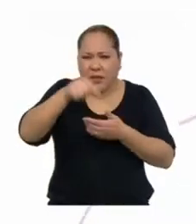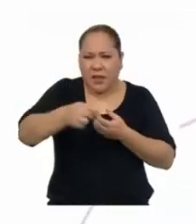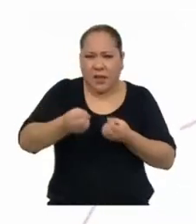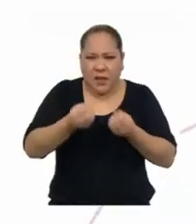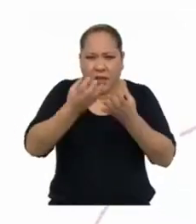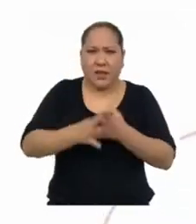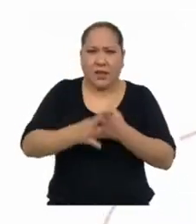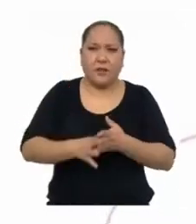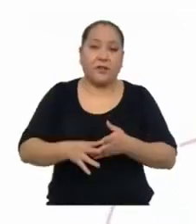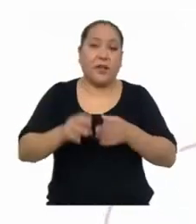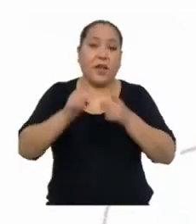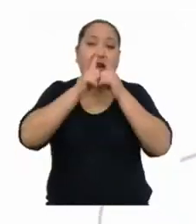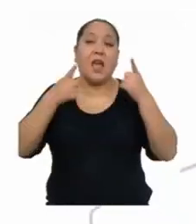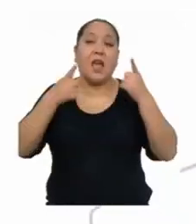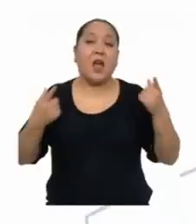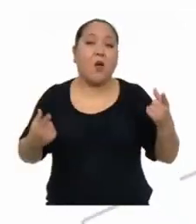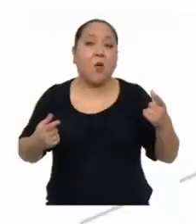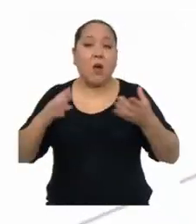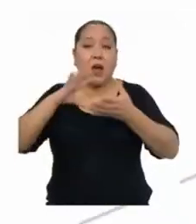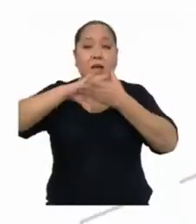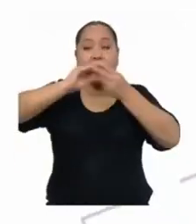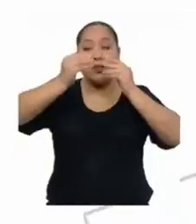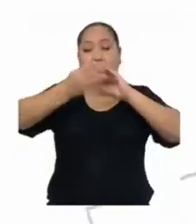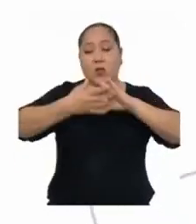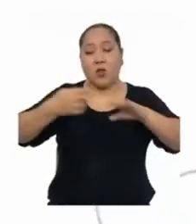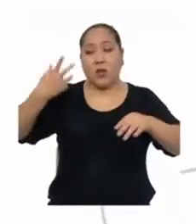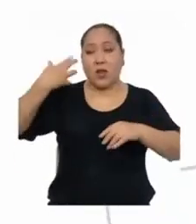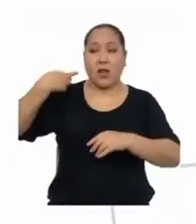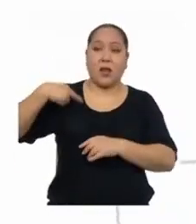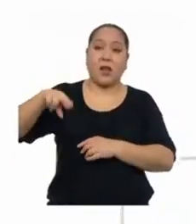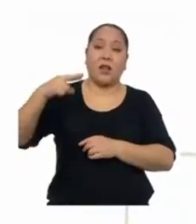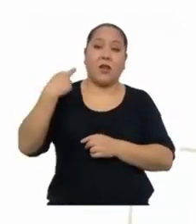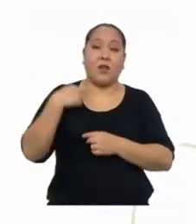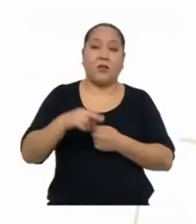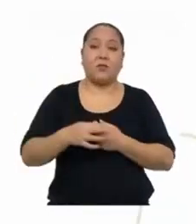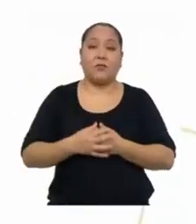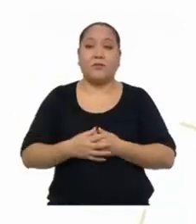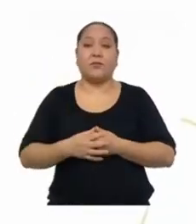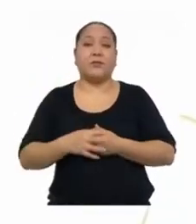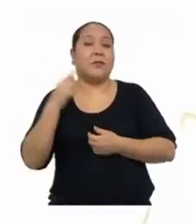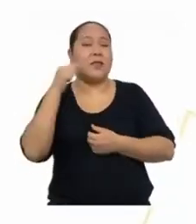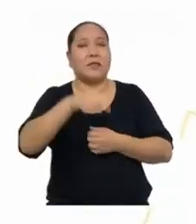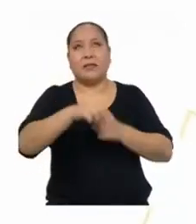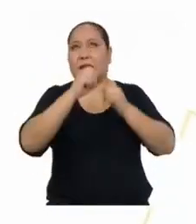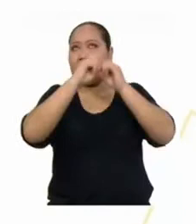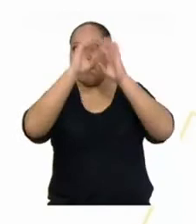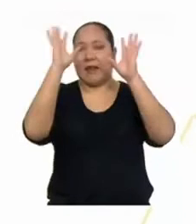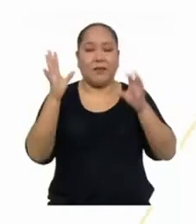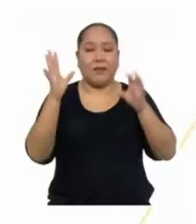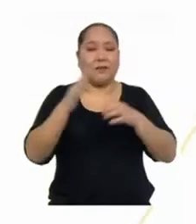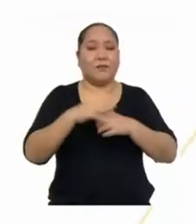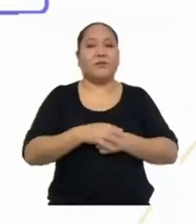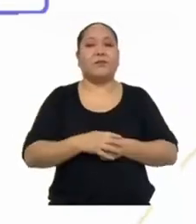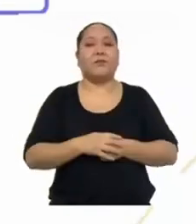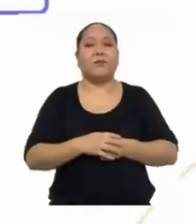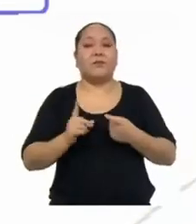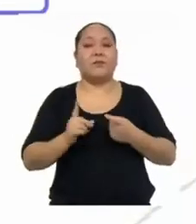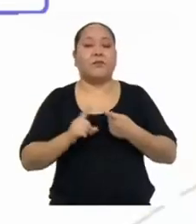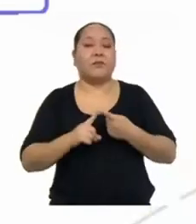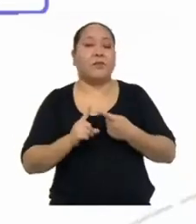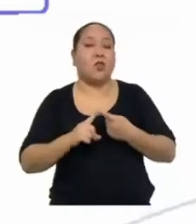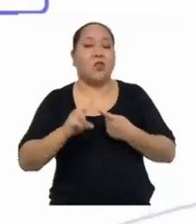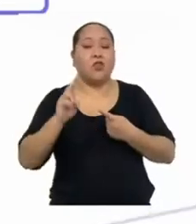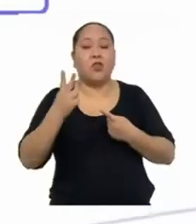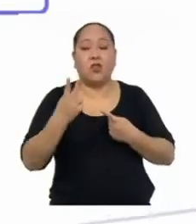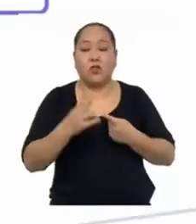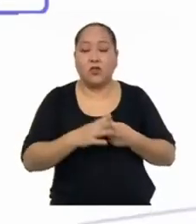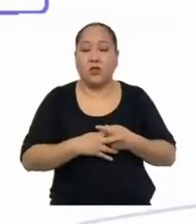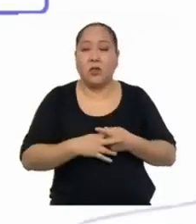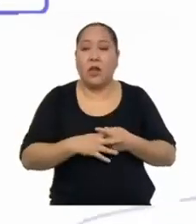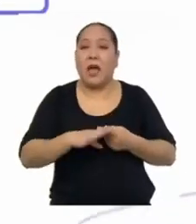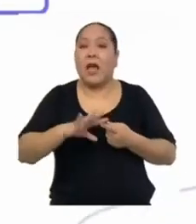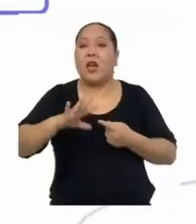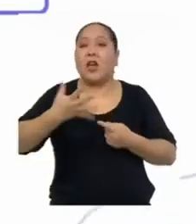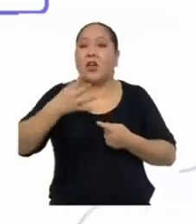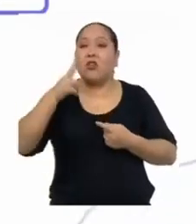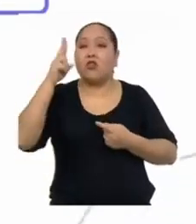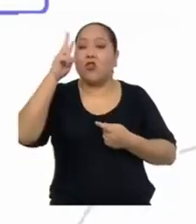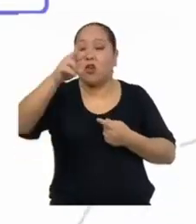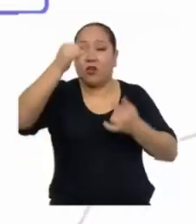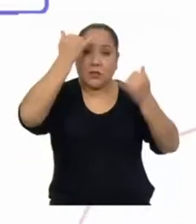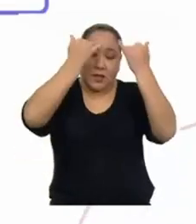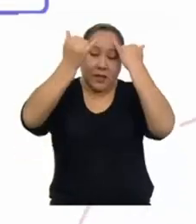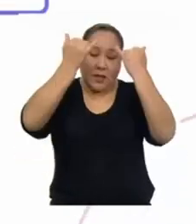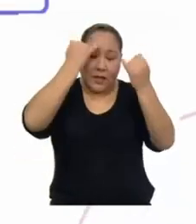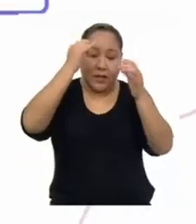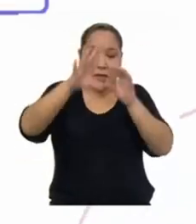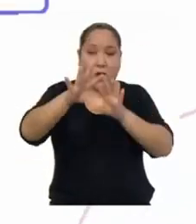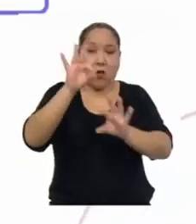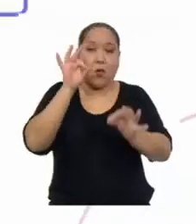Lengua, historia, religión. Está clarísimo. 2. Existen dos posturas ante el encuentro de